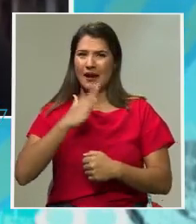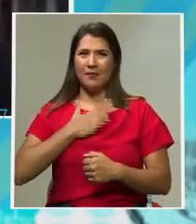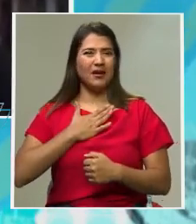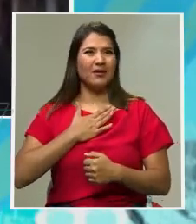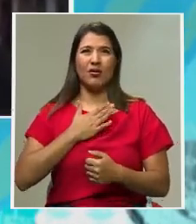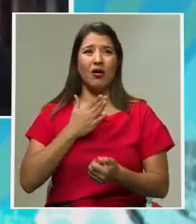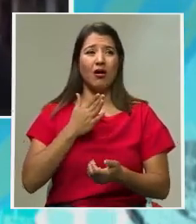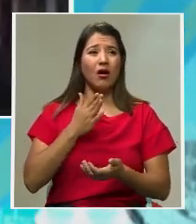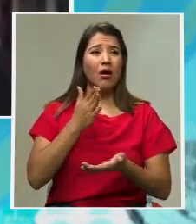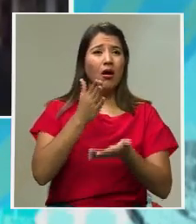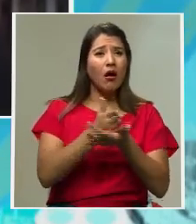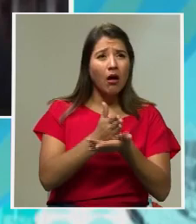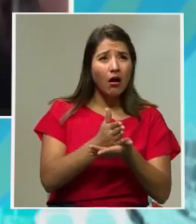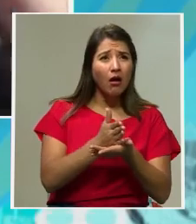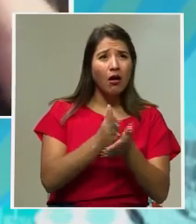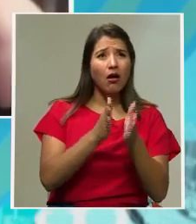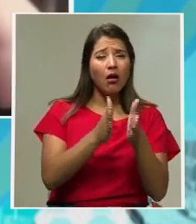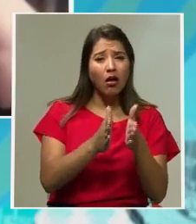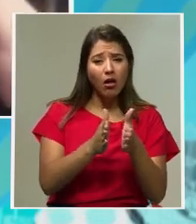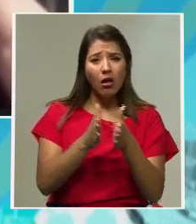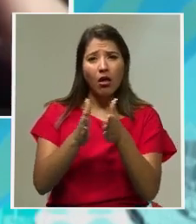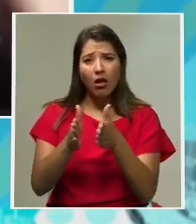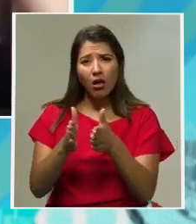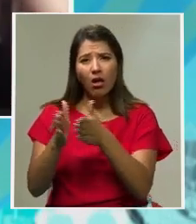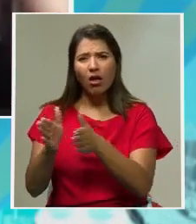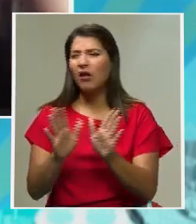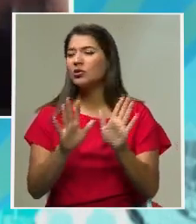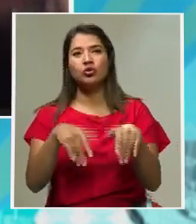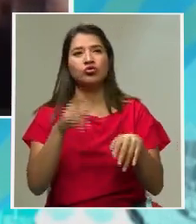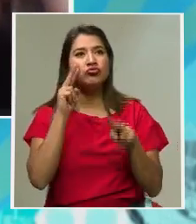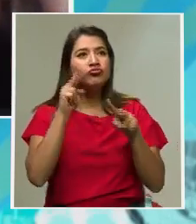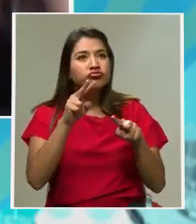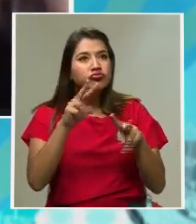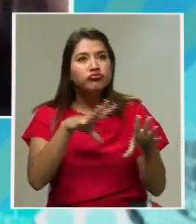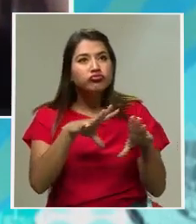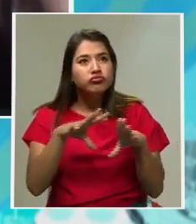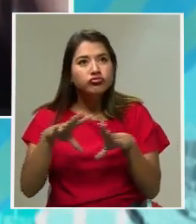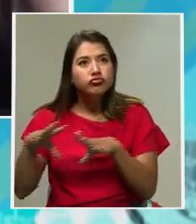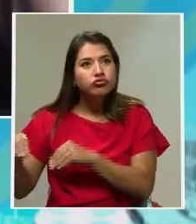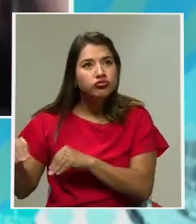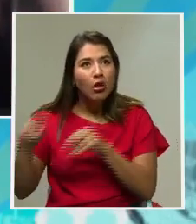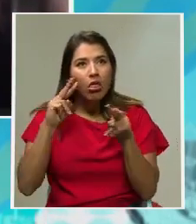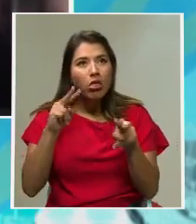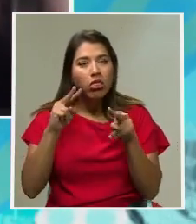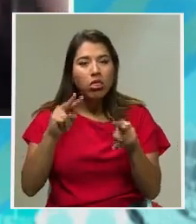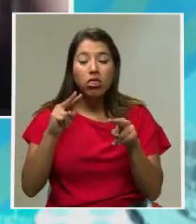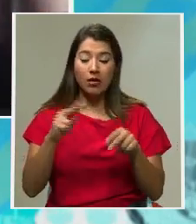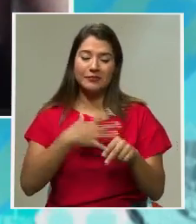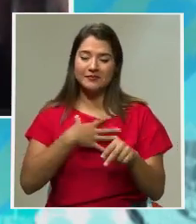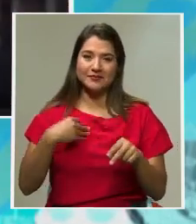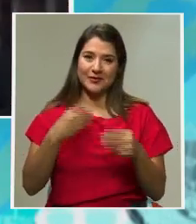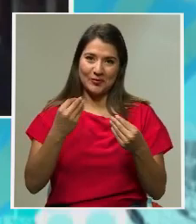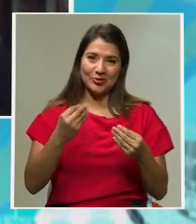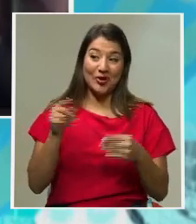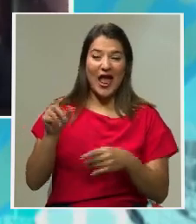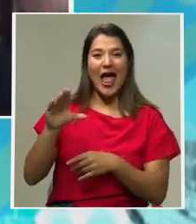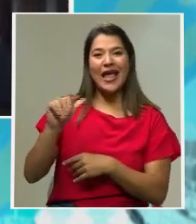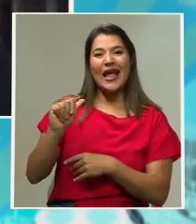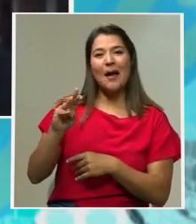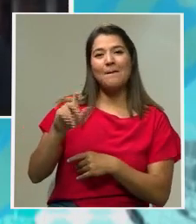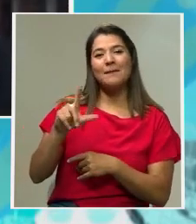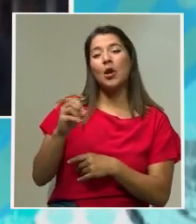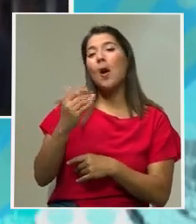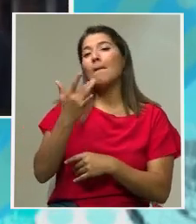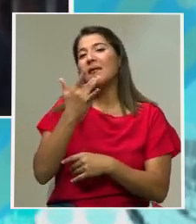digamos, a Netflix y los maratones. Creo que a la hora de ver las series